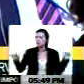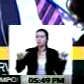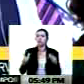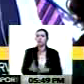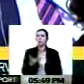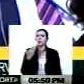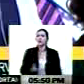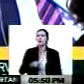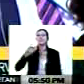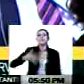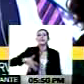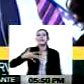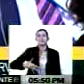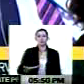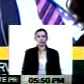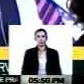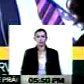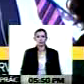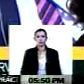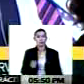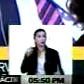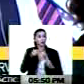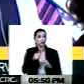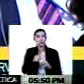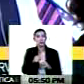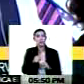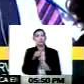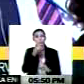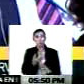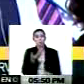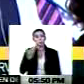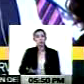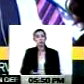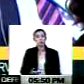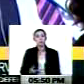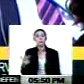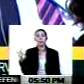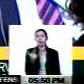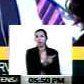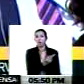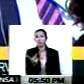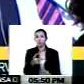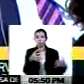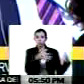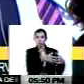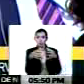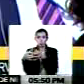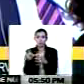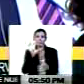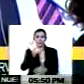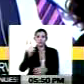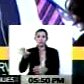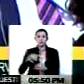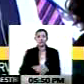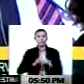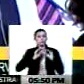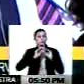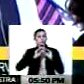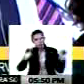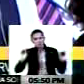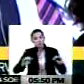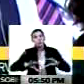fundamental y una meta que sigue siendo tanto válida como esencial para ambos foros. De allí que hagamos un llamado a la